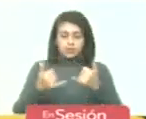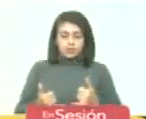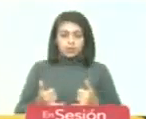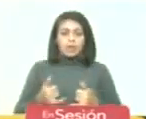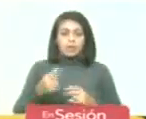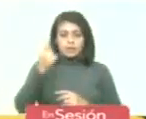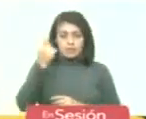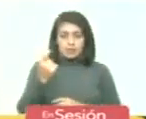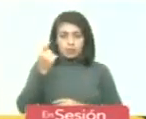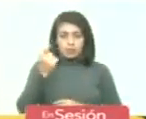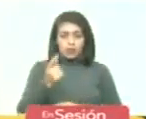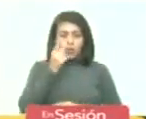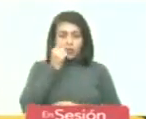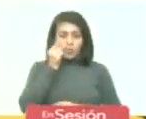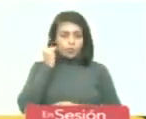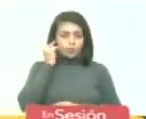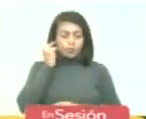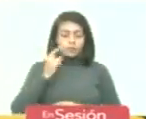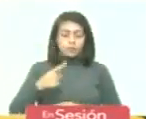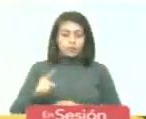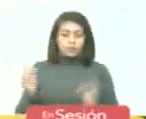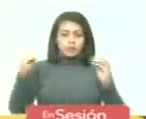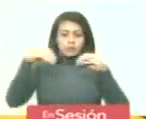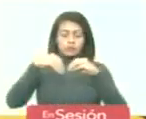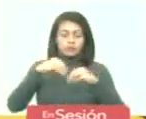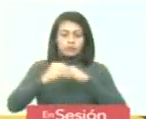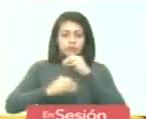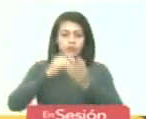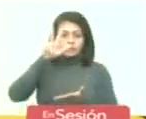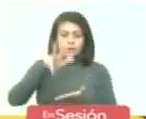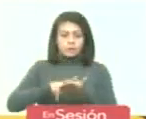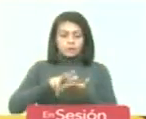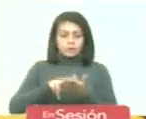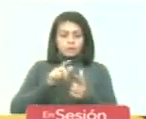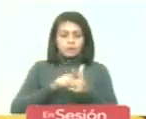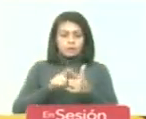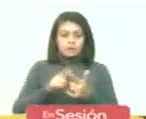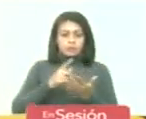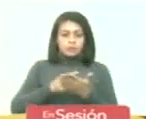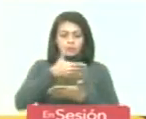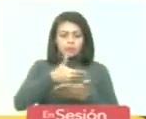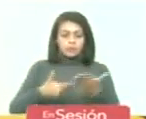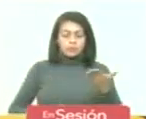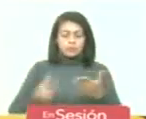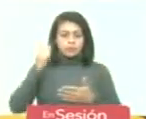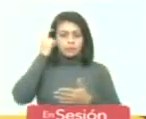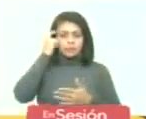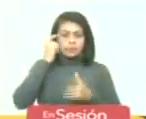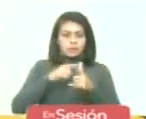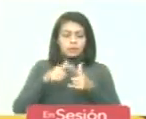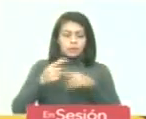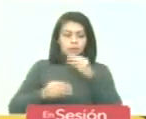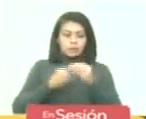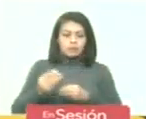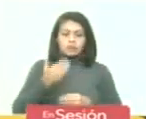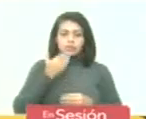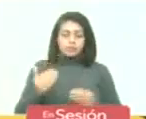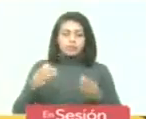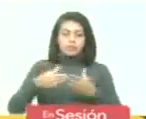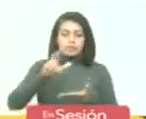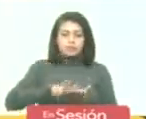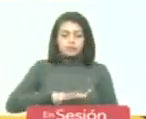honorables diputadas y los honorables diputados que estén de acuerdo con aprobar esta propuesta de orden del día, si deben se manifestarlo con la señal de